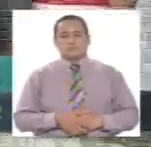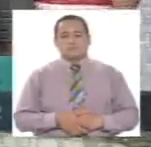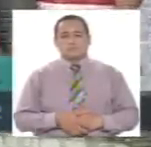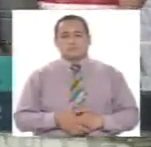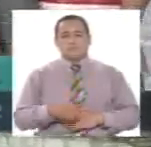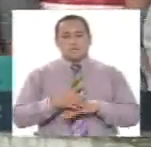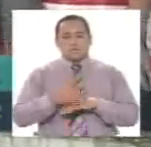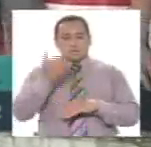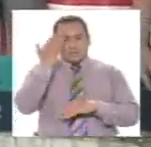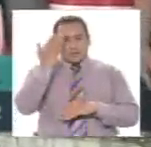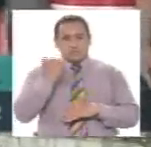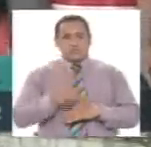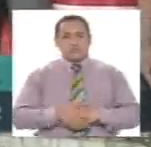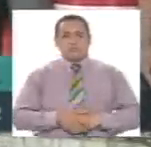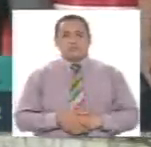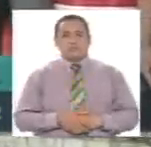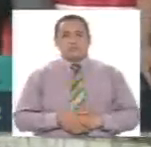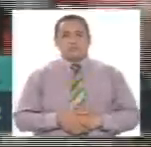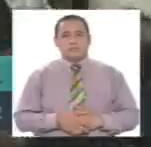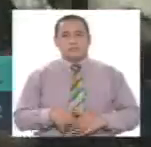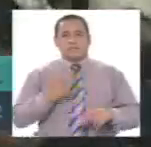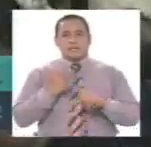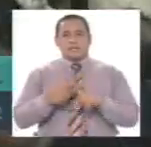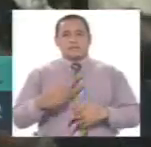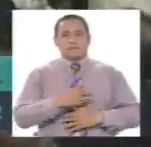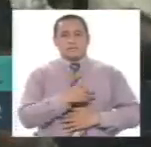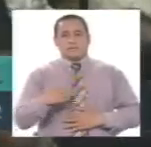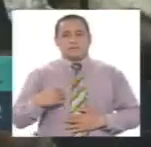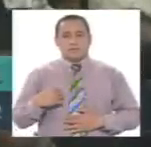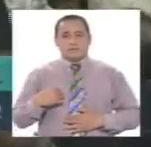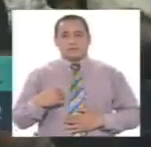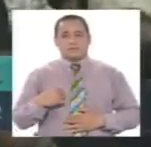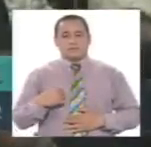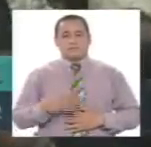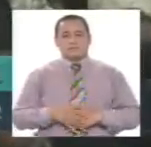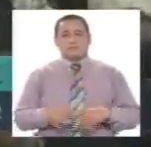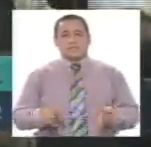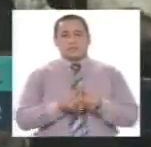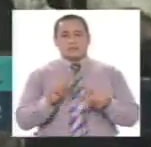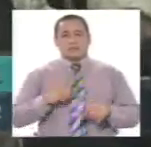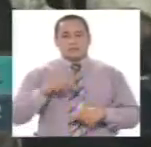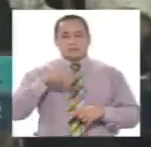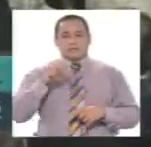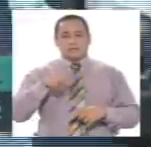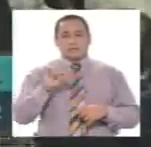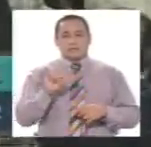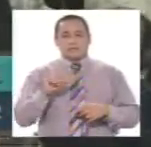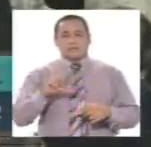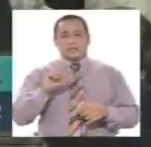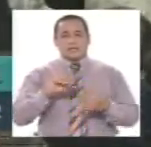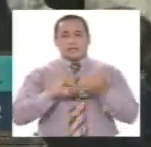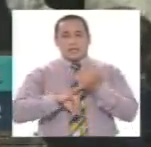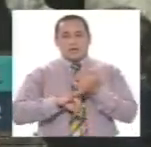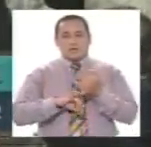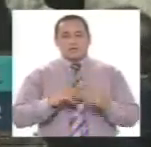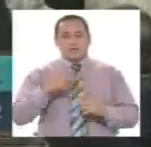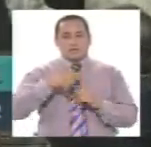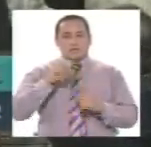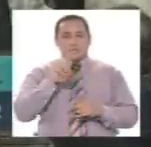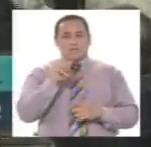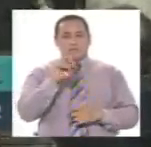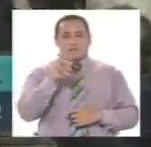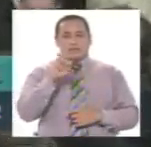El saludo por parte de las exministras Nancy Laos, Gladys